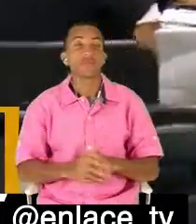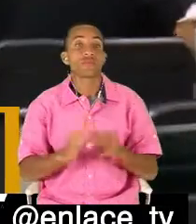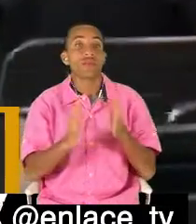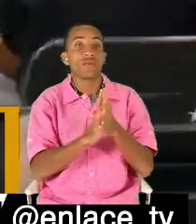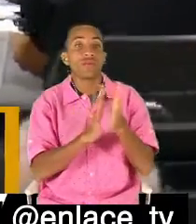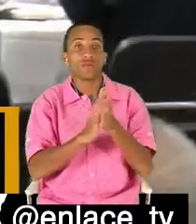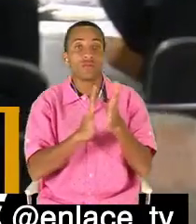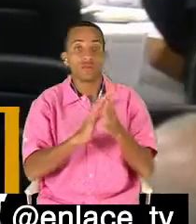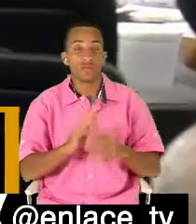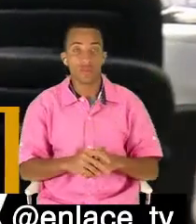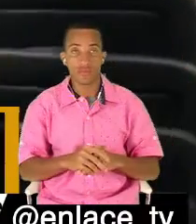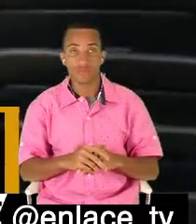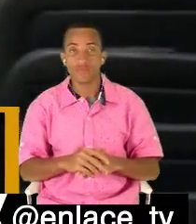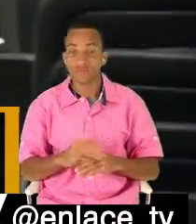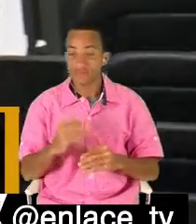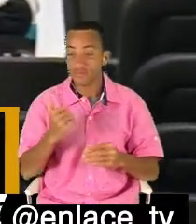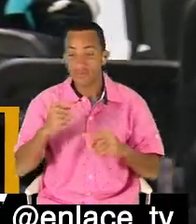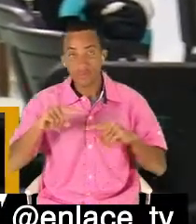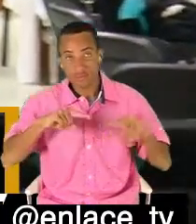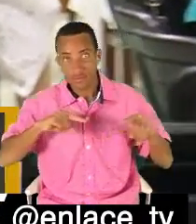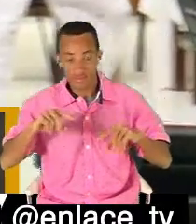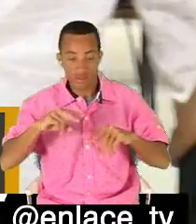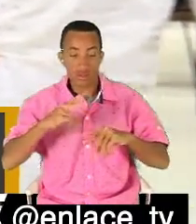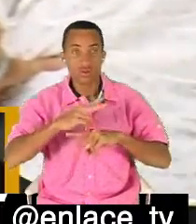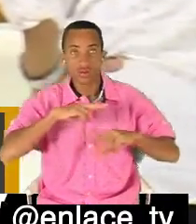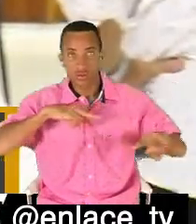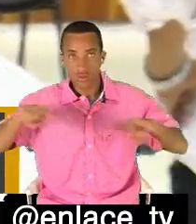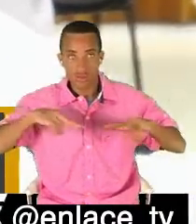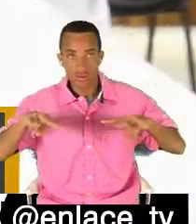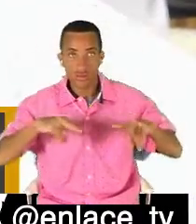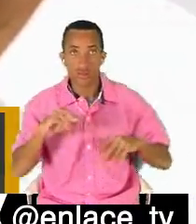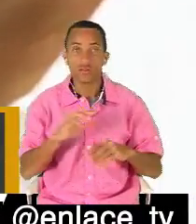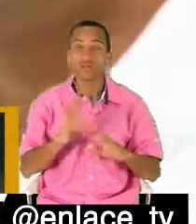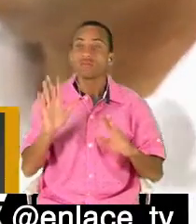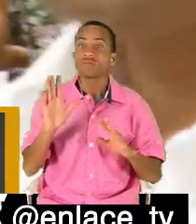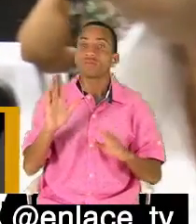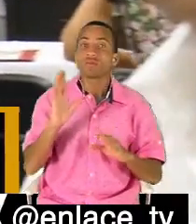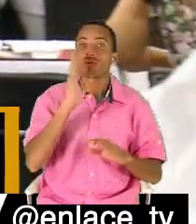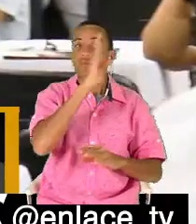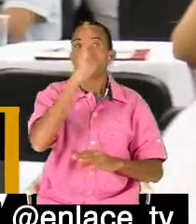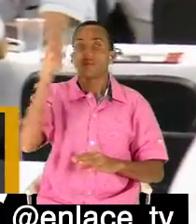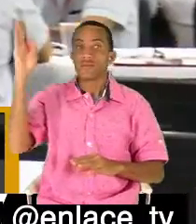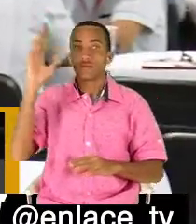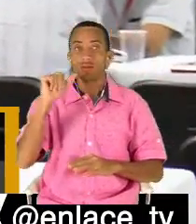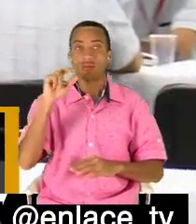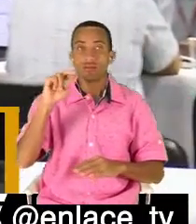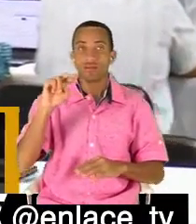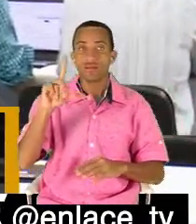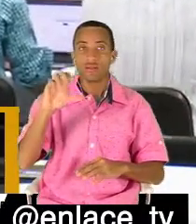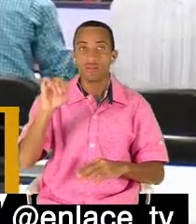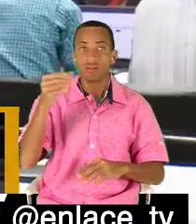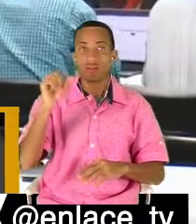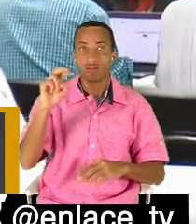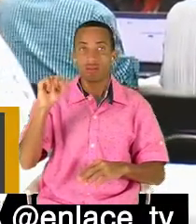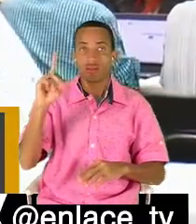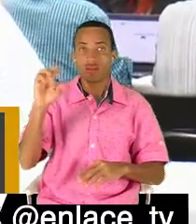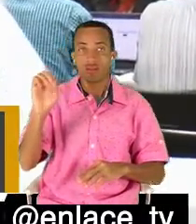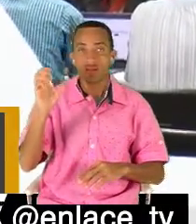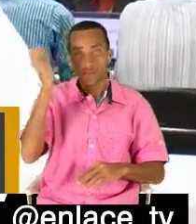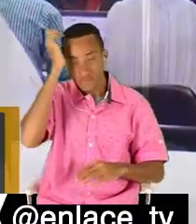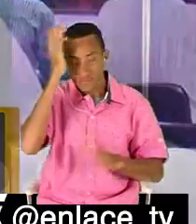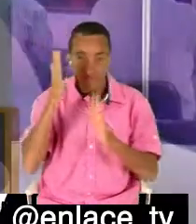nos entrega el coordinador Anderson Sánchez de esta actividad que se cumple en la biblioteca Alejandro Galvis Gal. Bueno, con la cámara de Osmar Ceto ahí, en este informe de Pedro